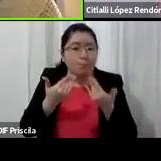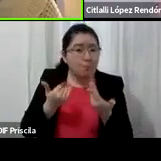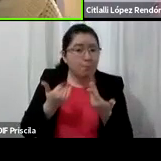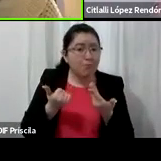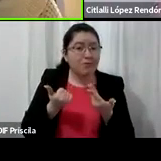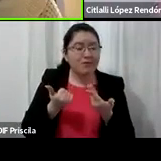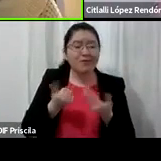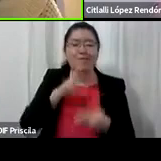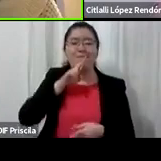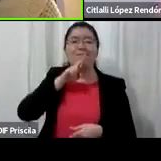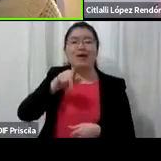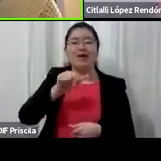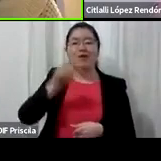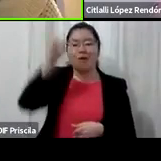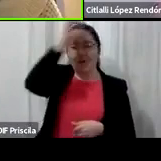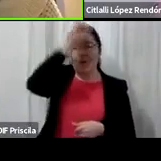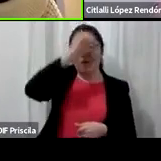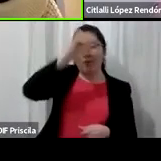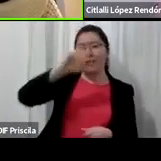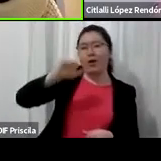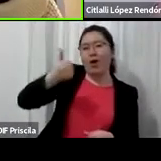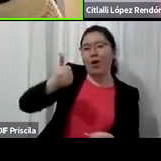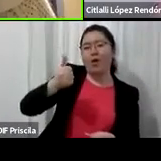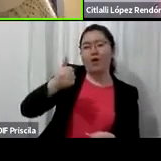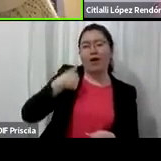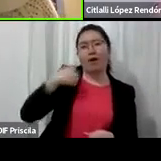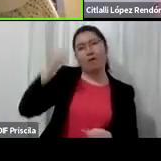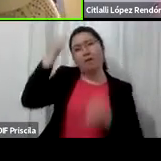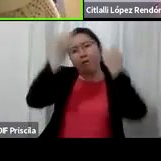creo que es bastante enriquecedor.